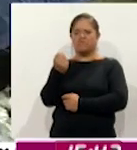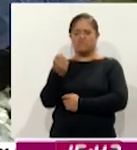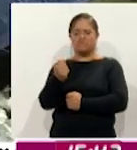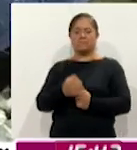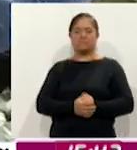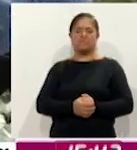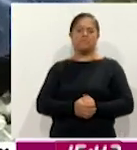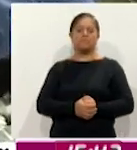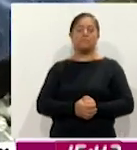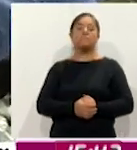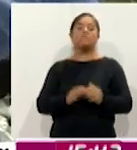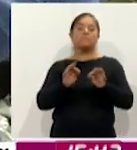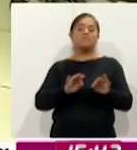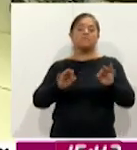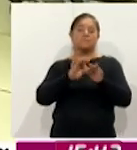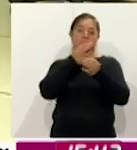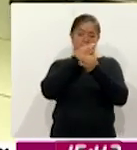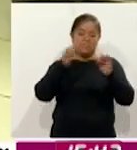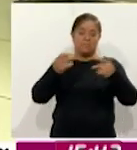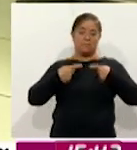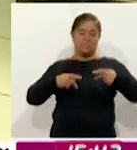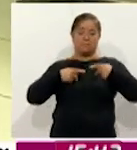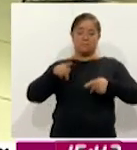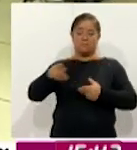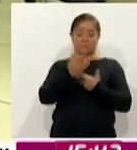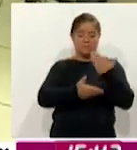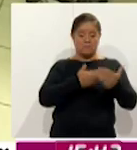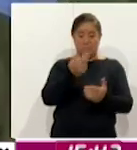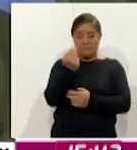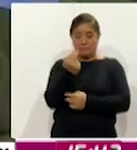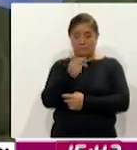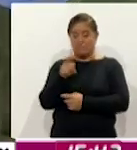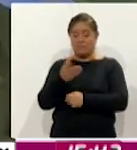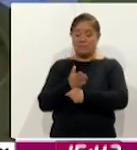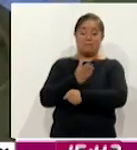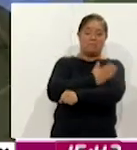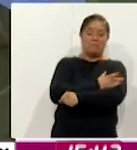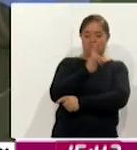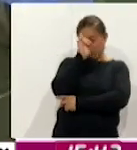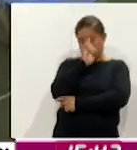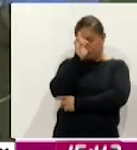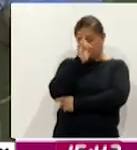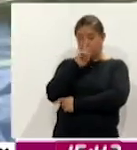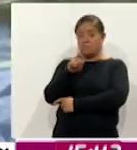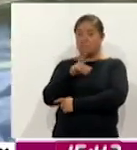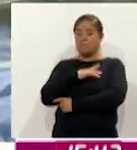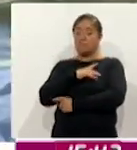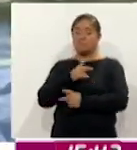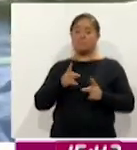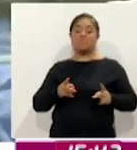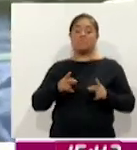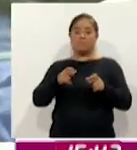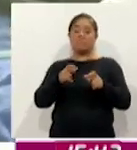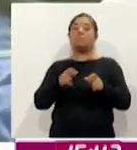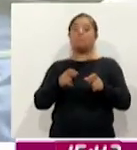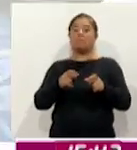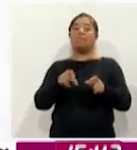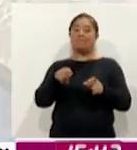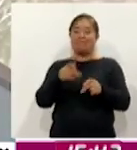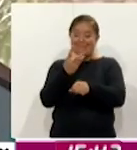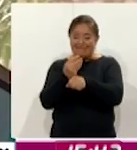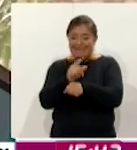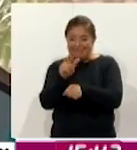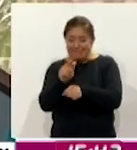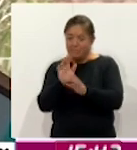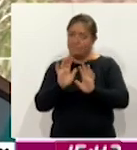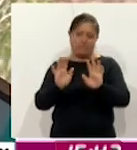246-150-6969. Es importante señalar que las personas que requieren del servicio reciben asesoría previamente, ya que es un método anticonceptivo irreversible.